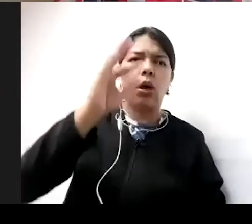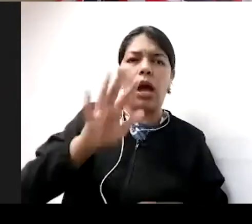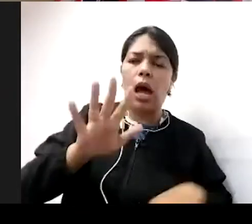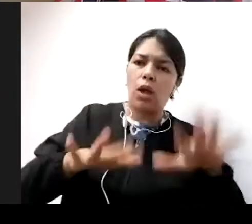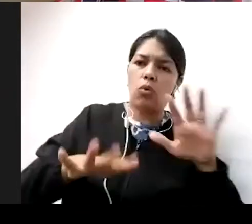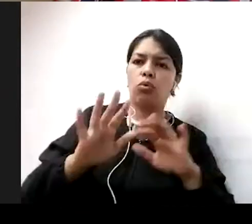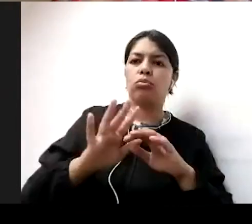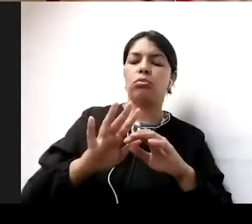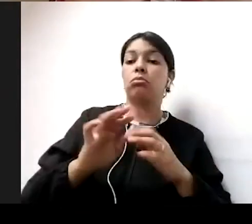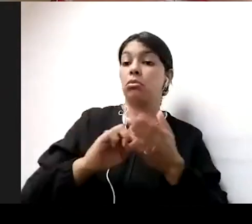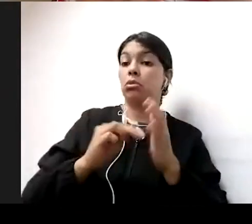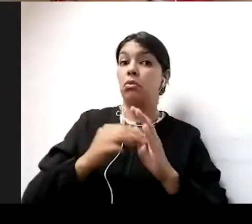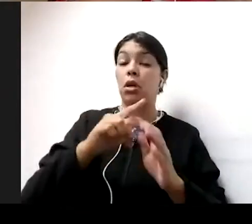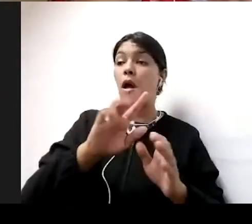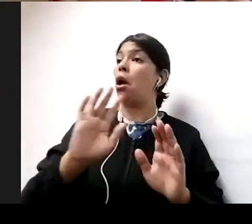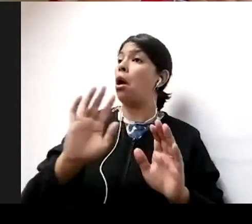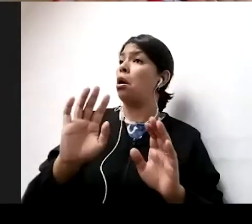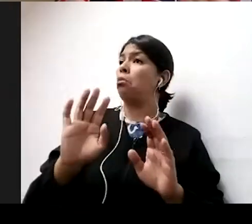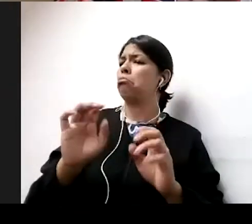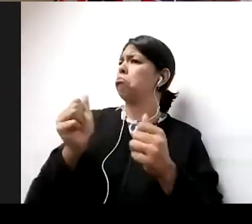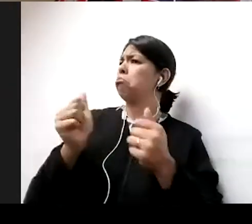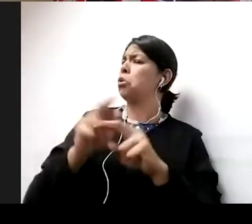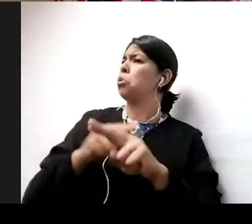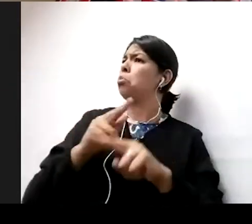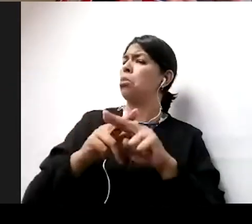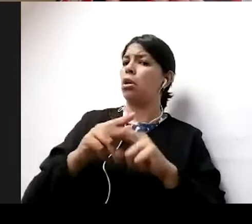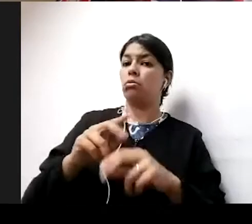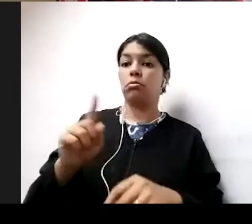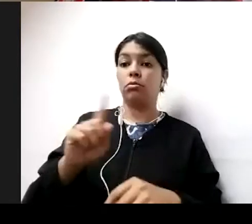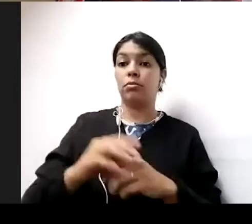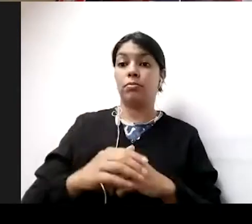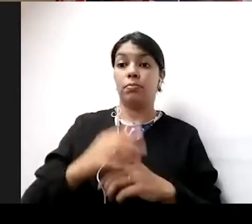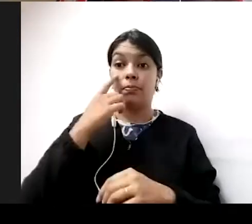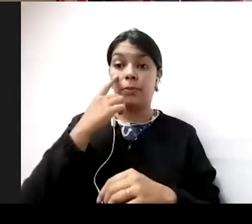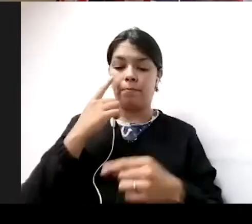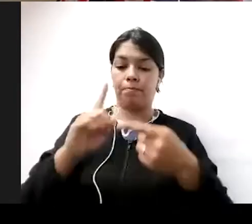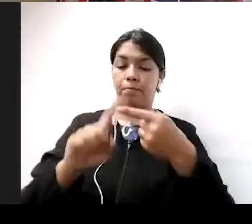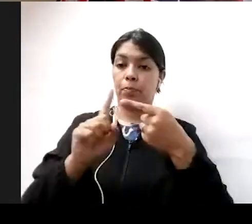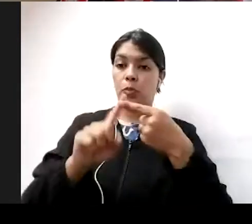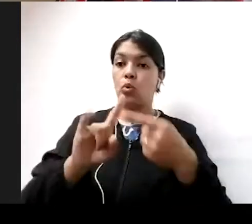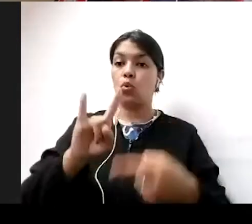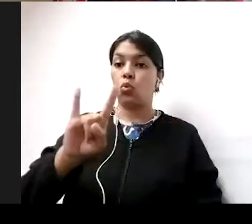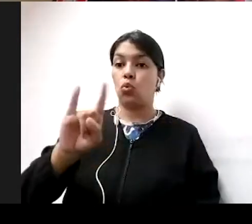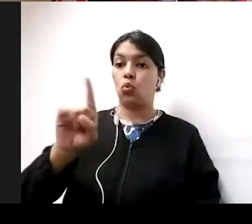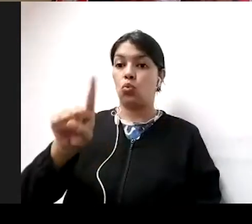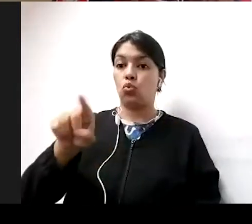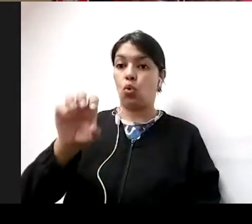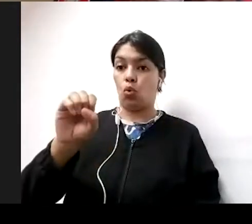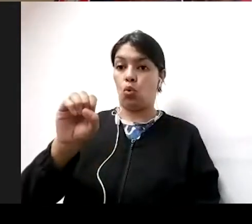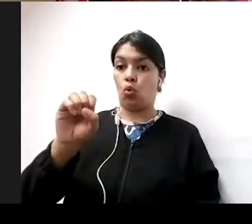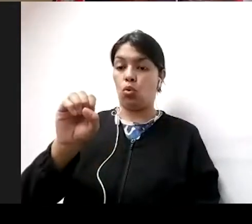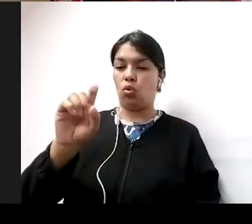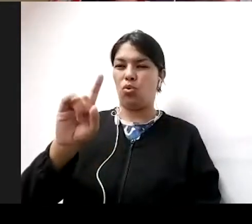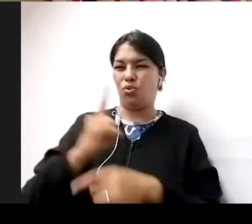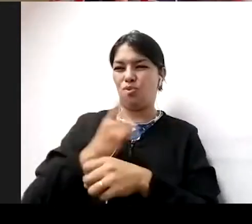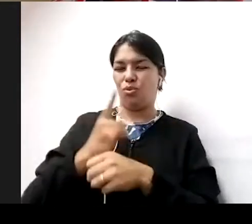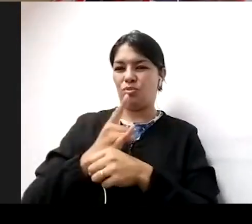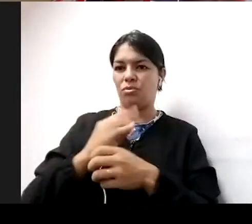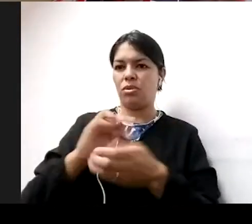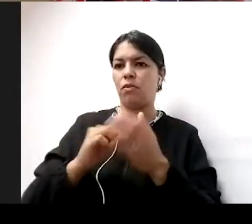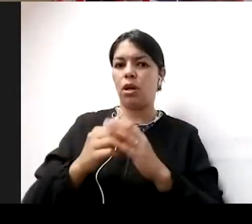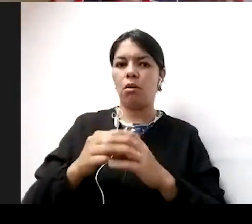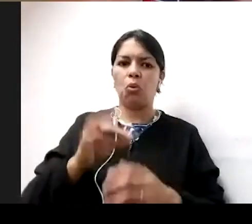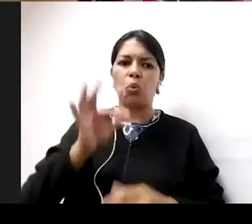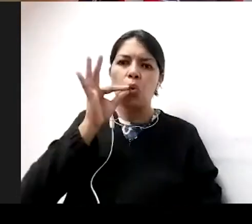que se entiende como el tipo de relación con las drogas en el que no se producen consecuencias negativas inmediatas para